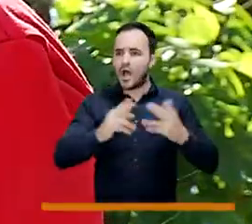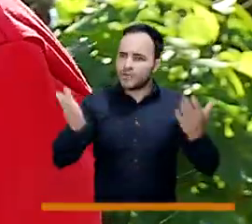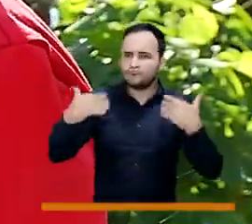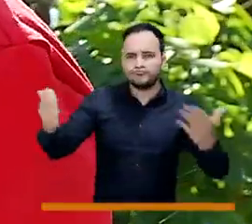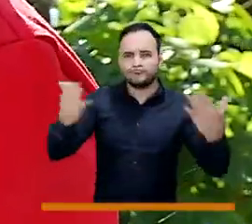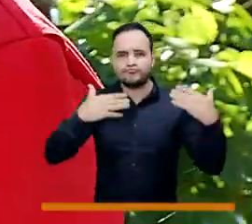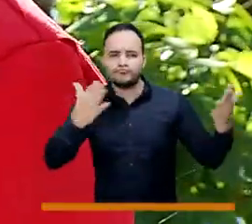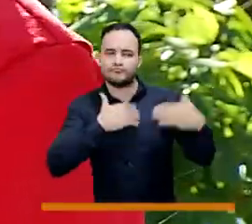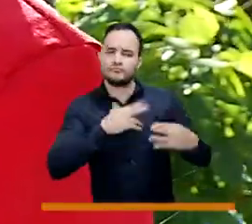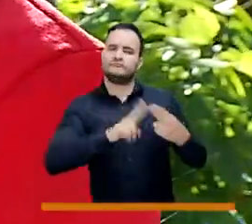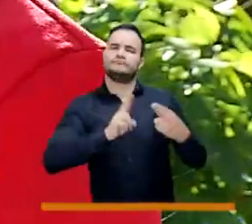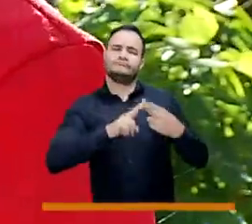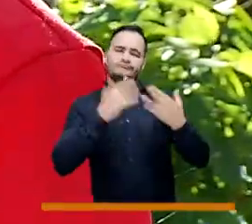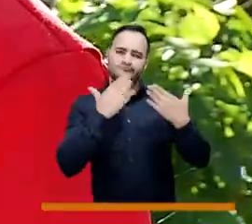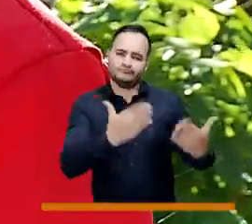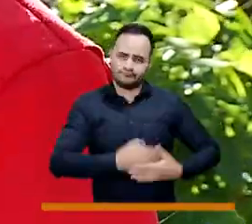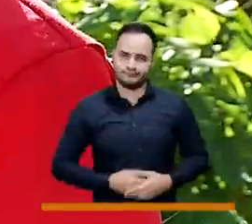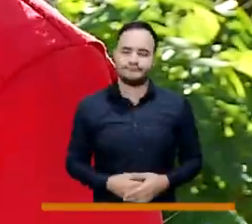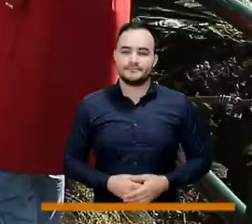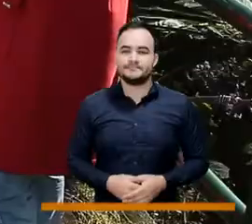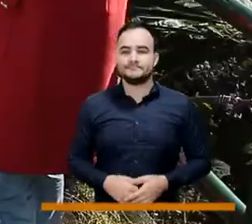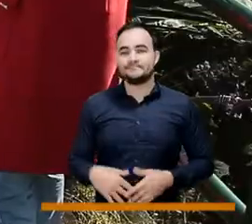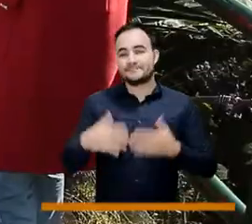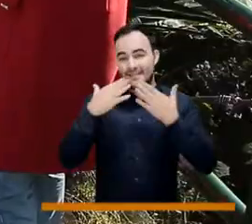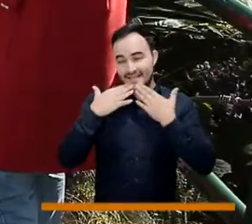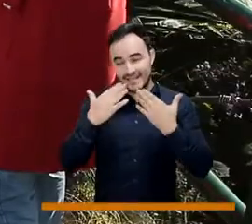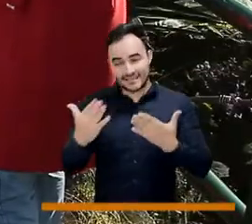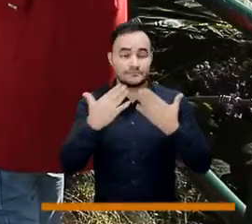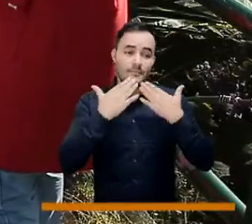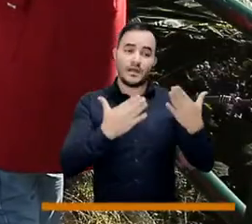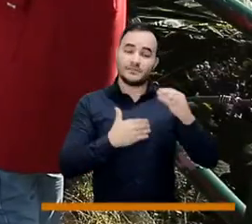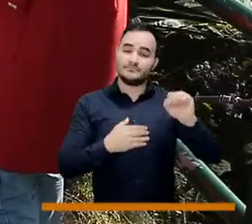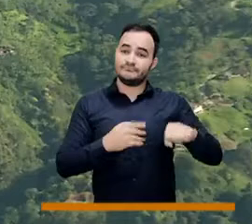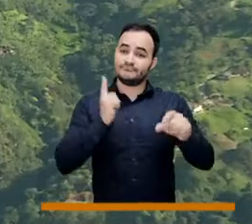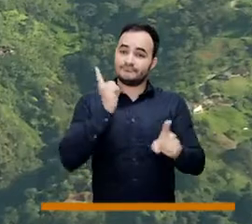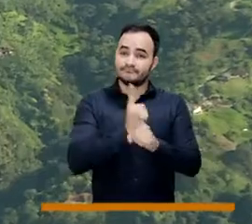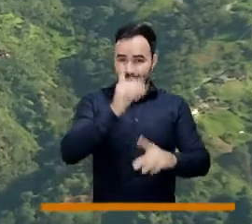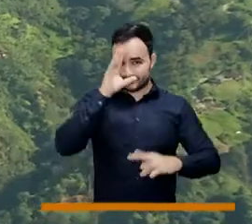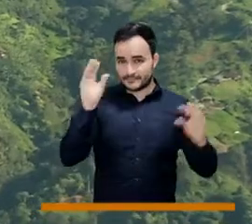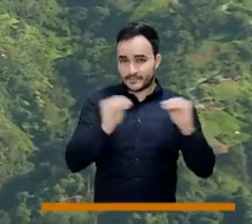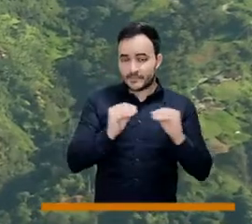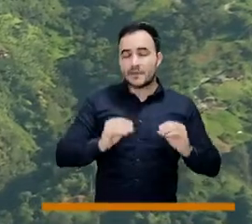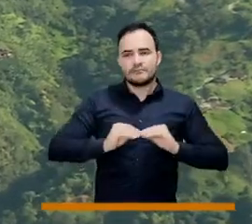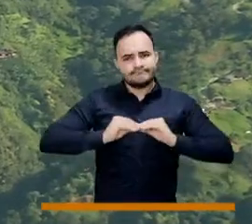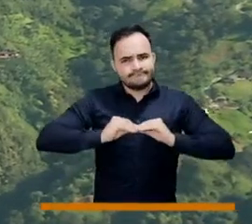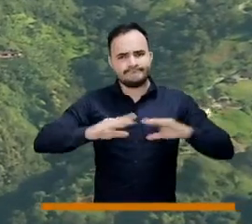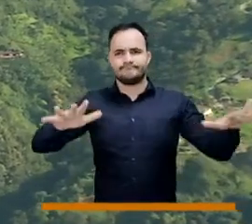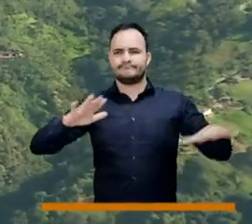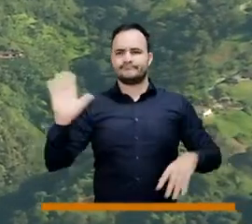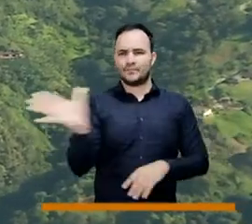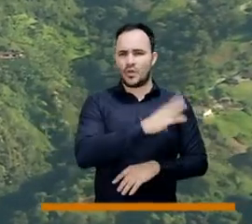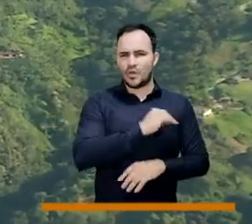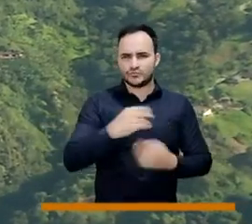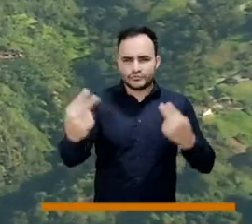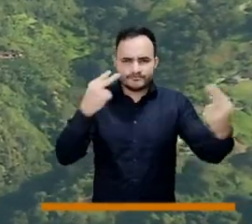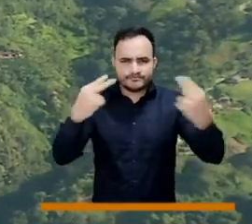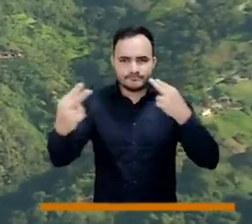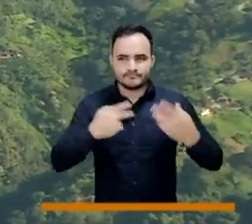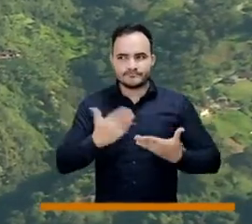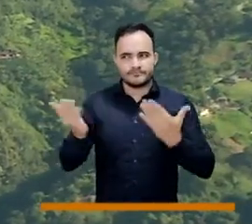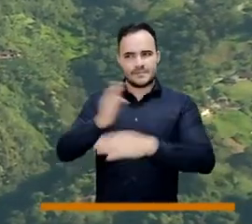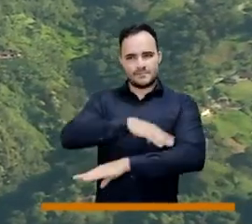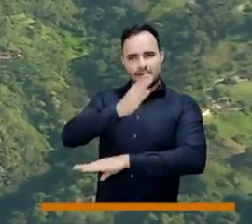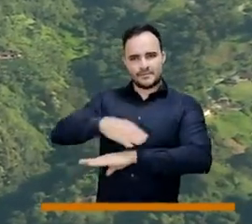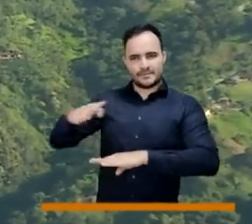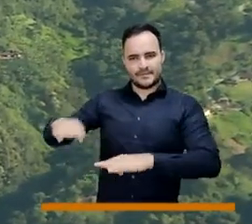brazos abiertos para recibirnos acá en Palmitas. Muchísimas gracias, corregidora. Contarle a toda la gente a través de nuestra